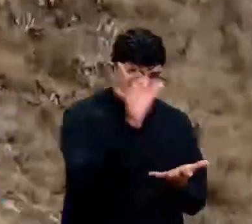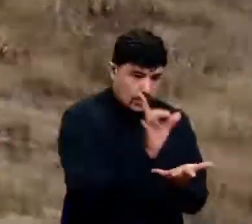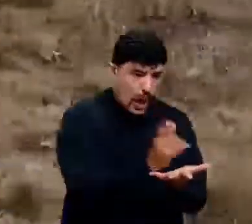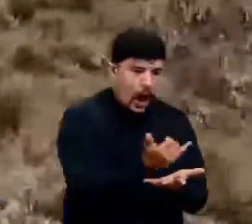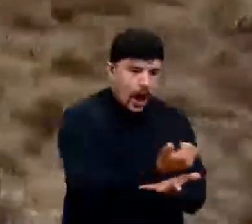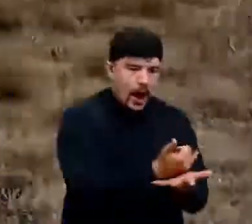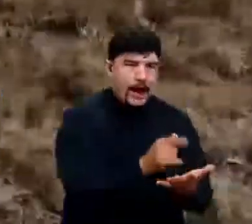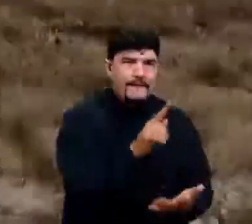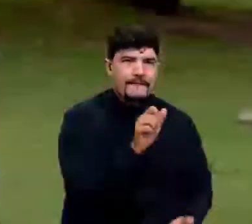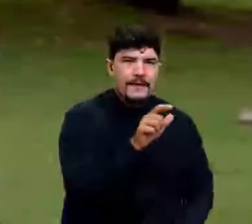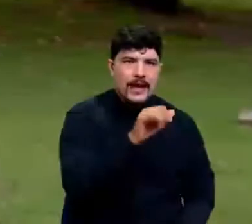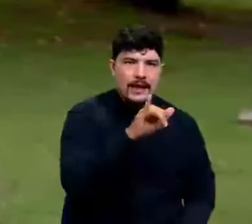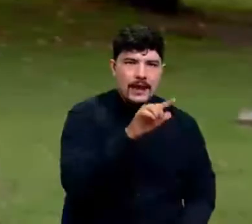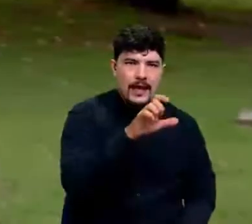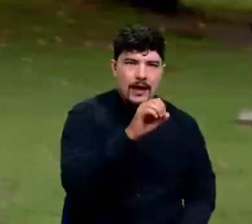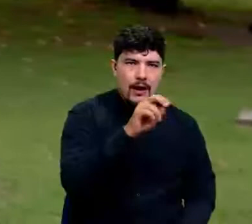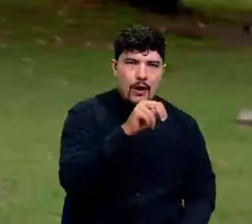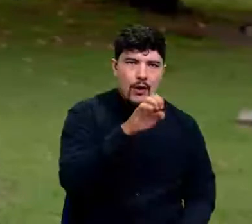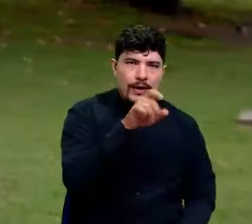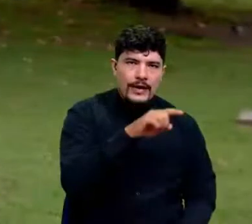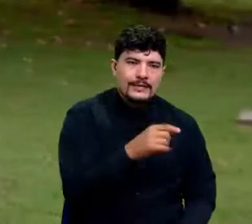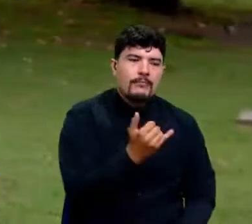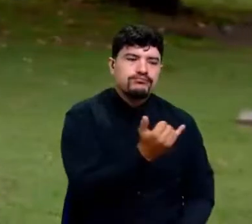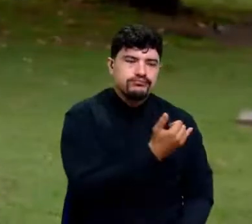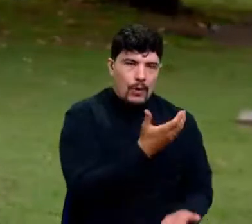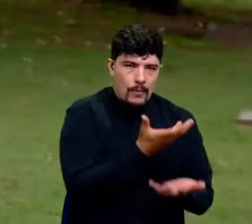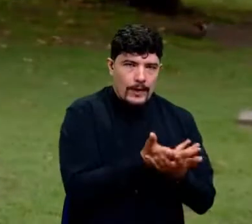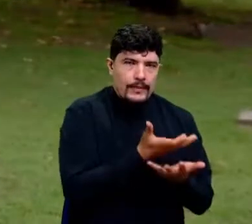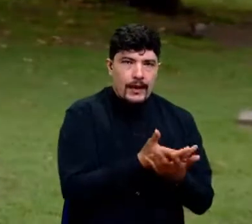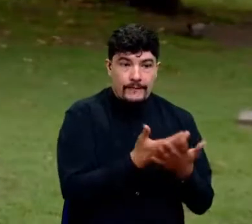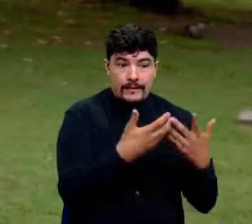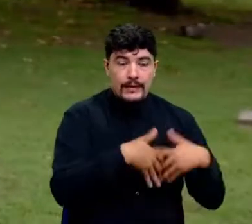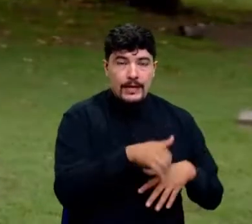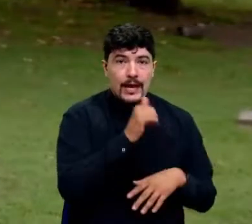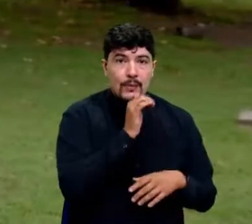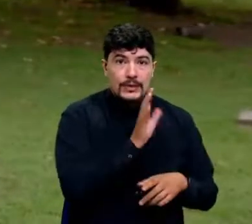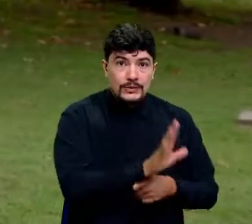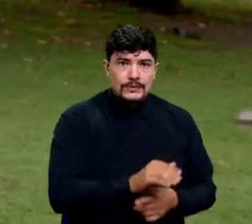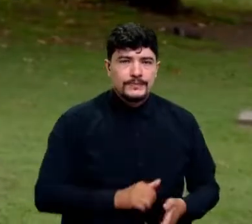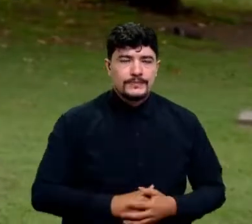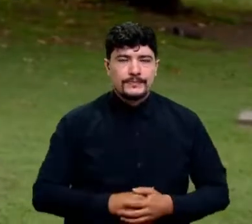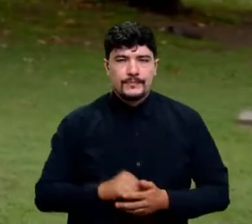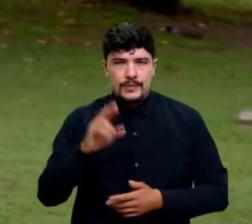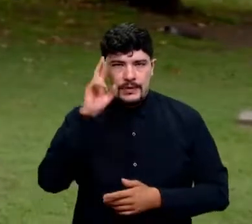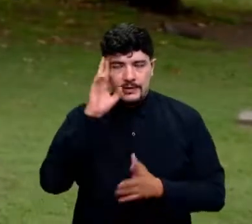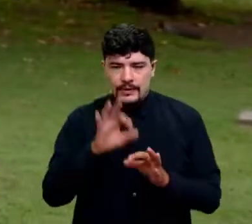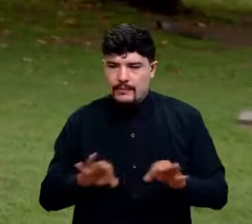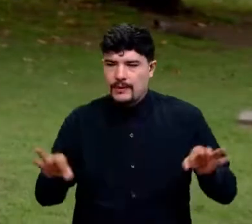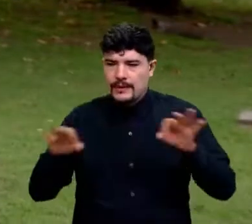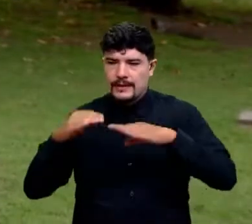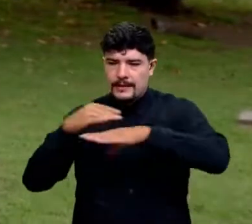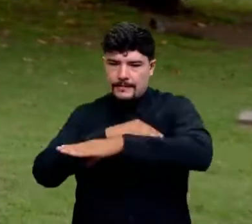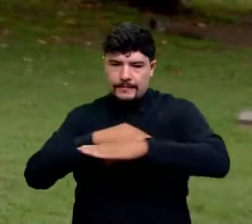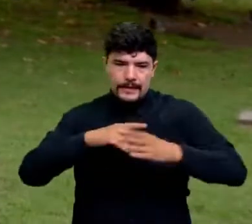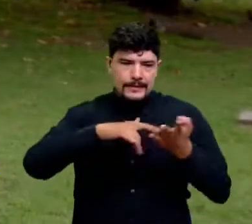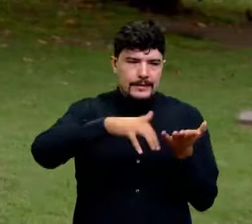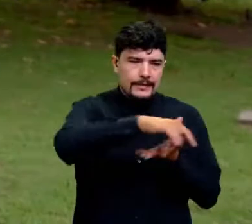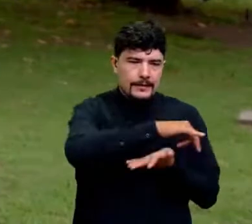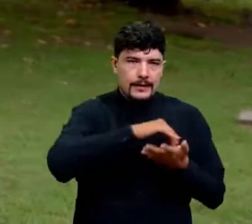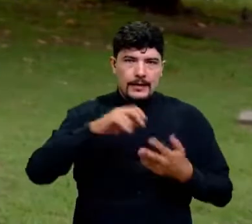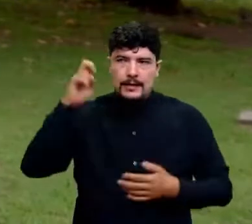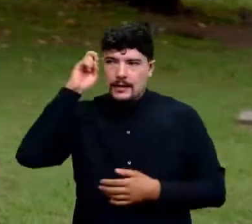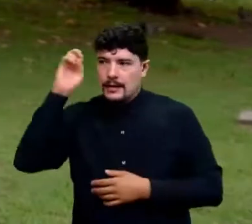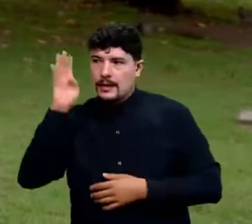del Almorzadero. Es importante indicar que este corredor vial conectará a los departamentos de Norte de Santander, Santander y también